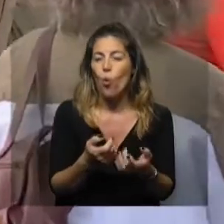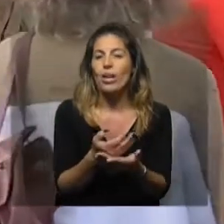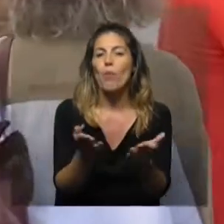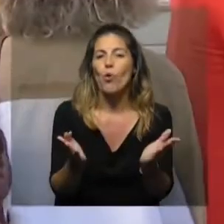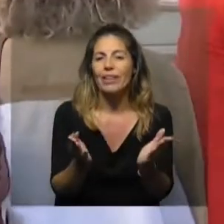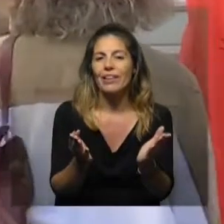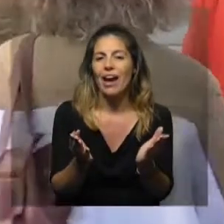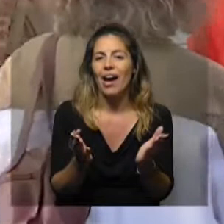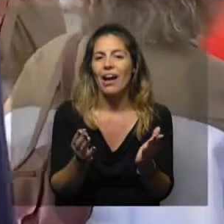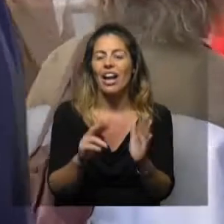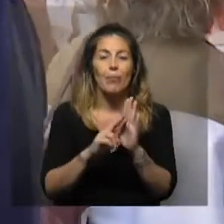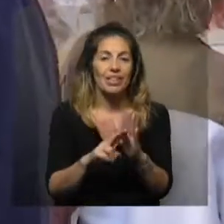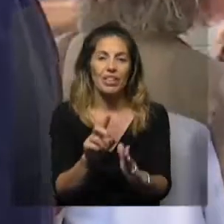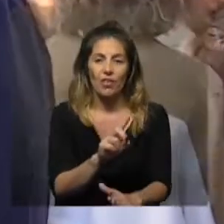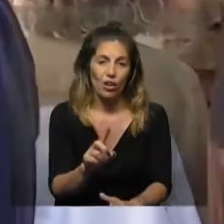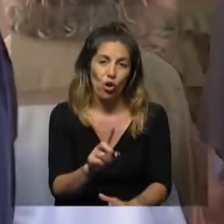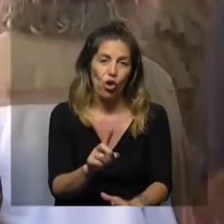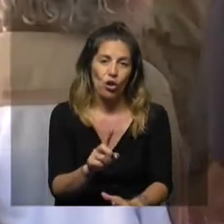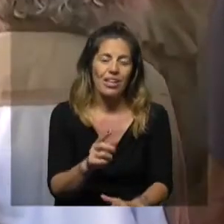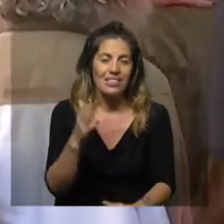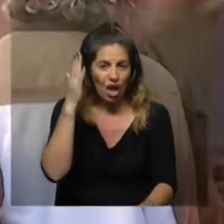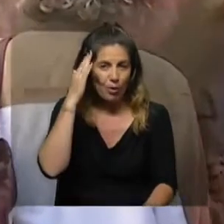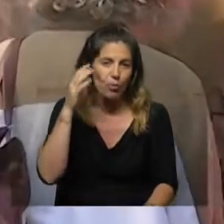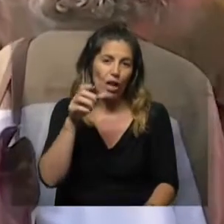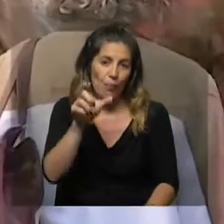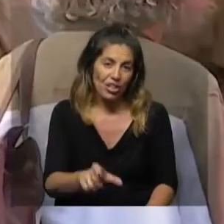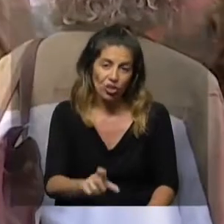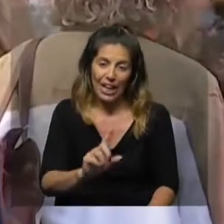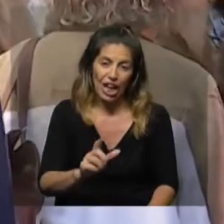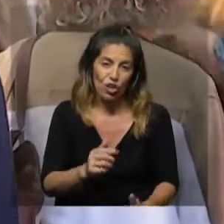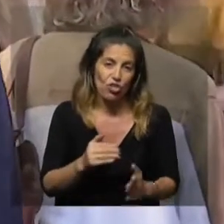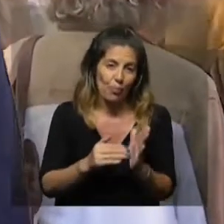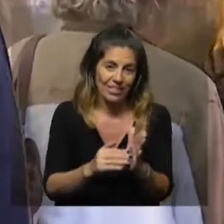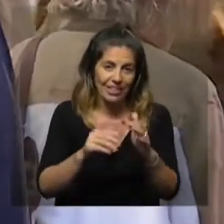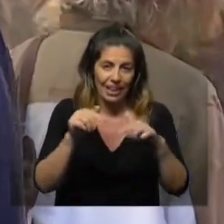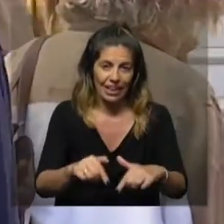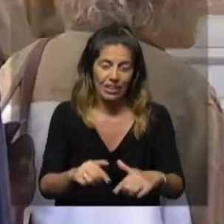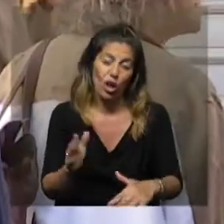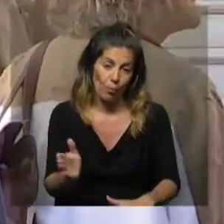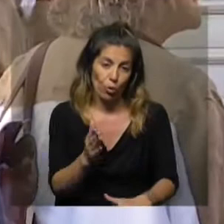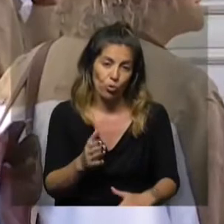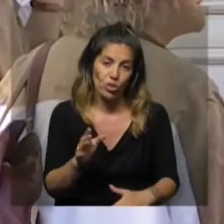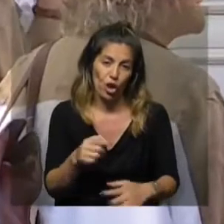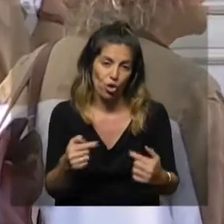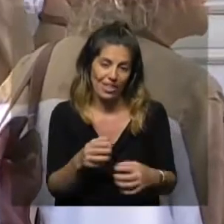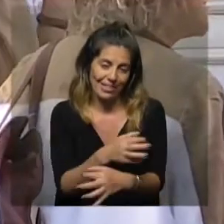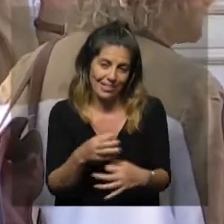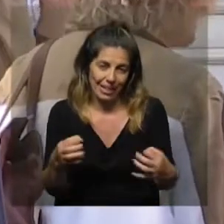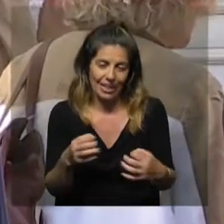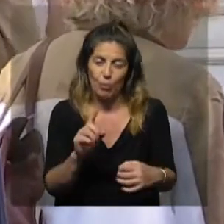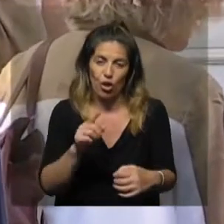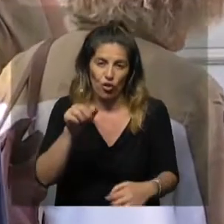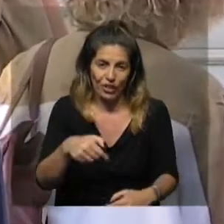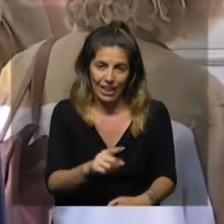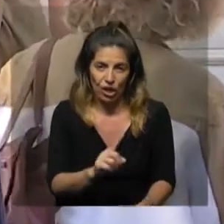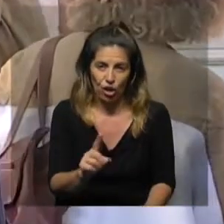no sabemos que hay gente que que no se presenta estas instancias que producen cosas excelentes este sabemos que